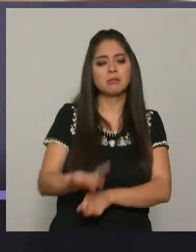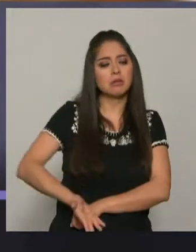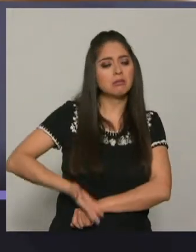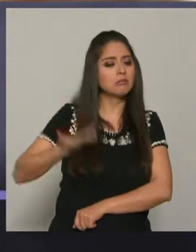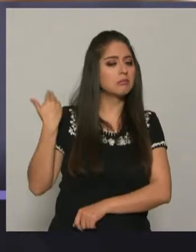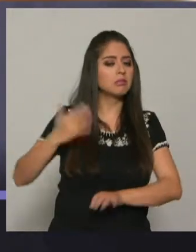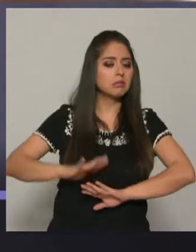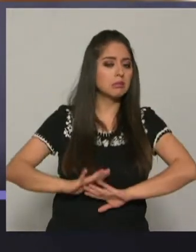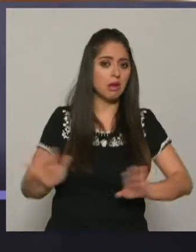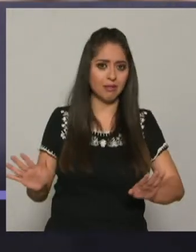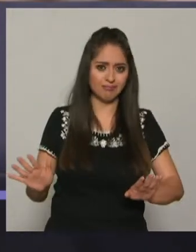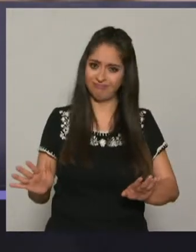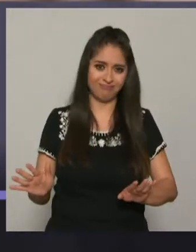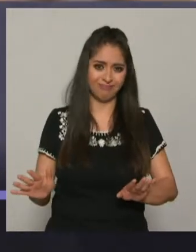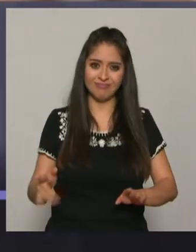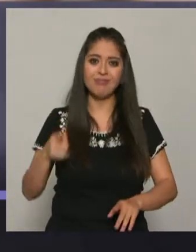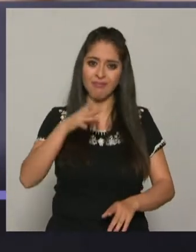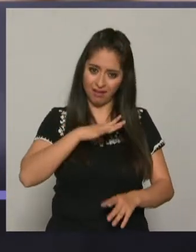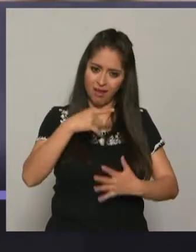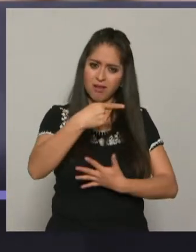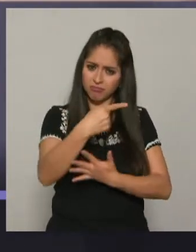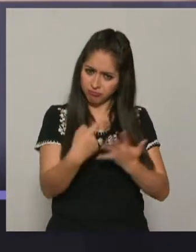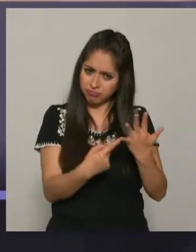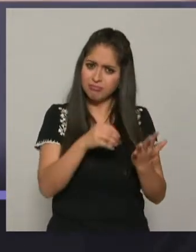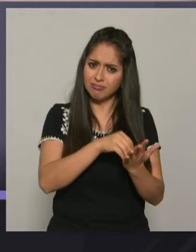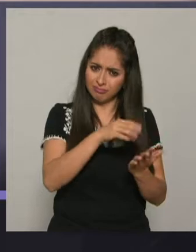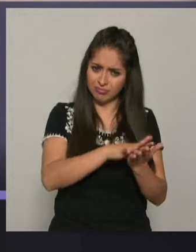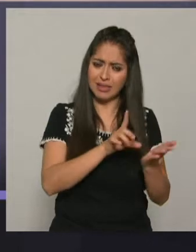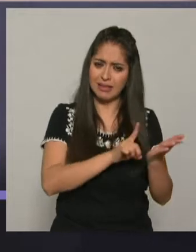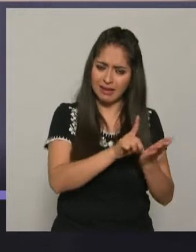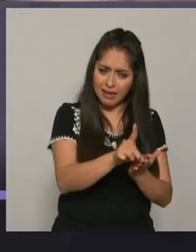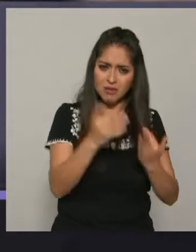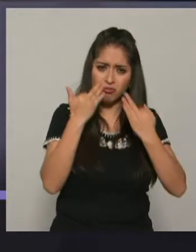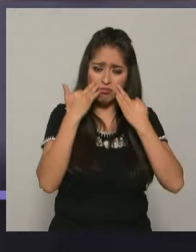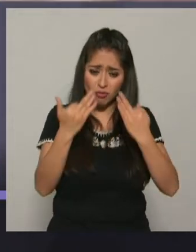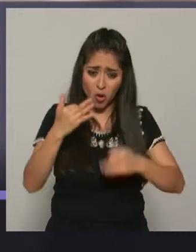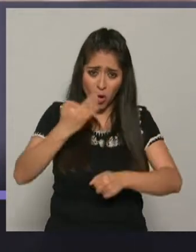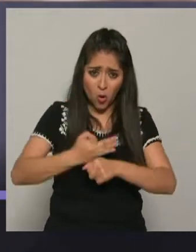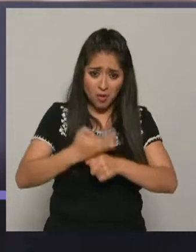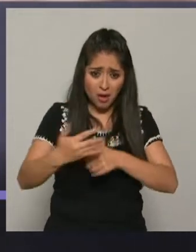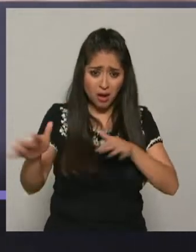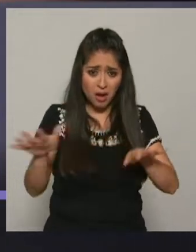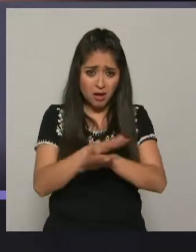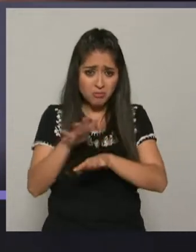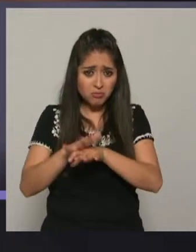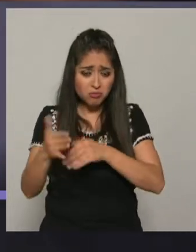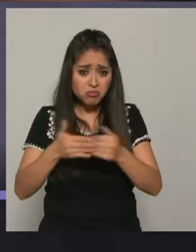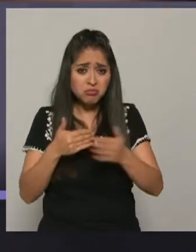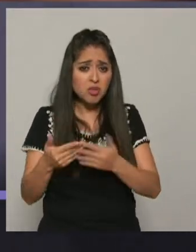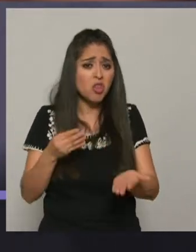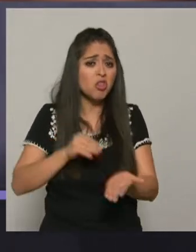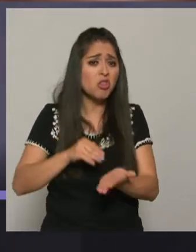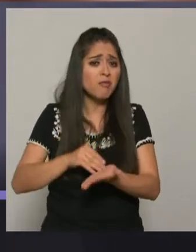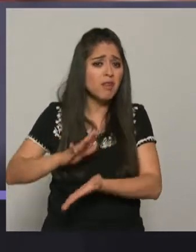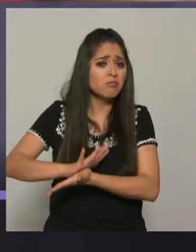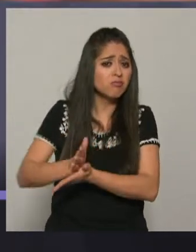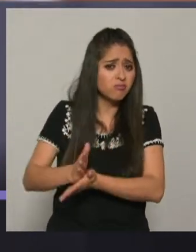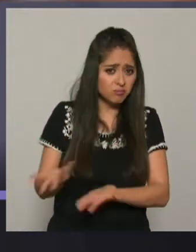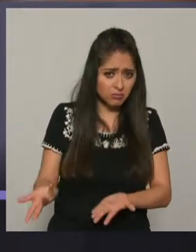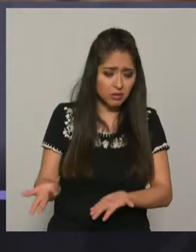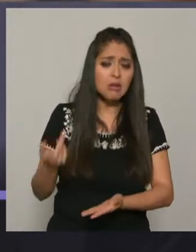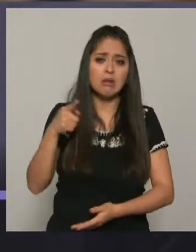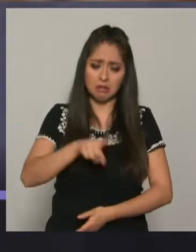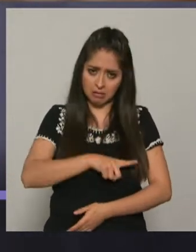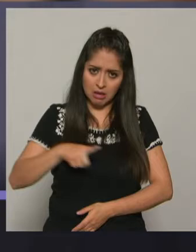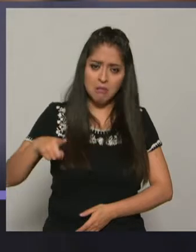época, pese a todos los derechos, pese a toda la visibilización, sigue sucediendo. Entonces, lo que se debe de prevenir es justamente